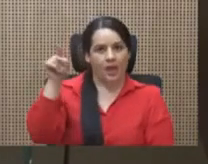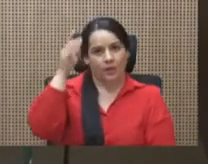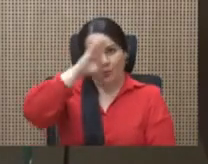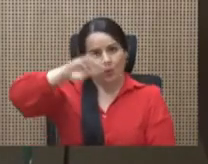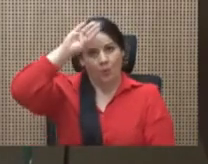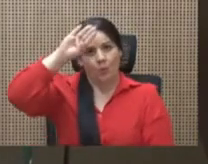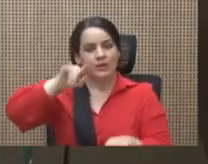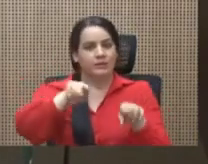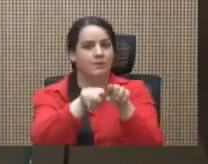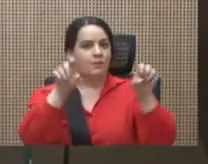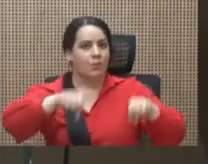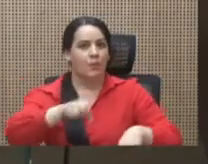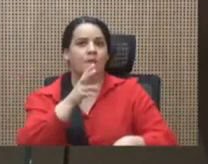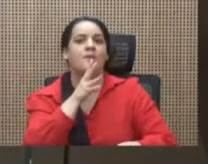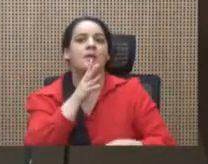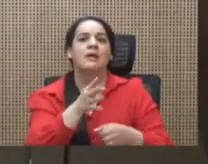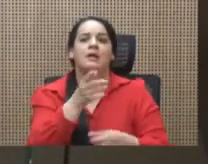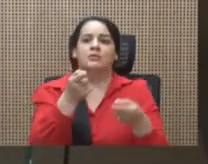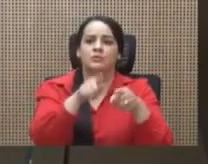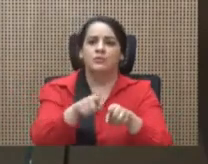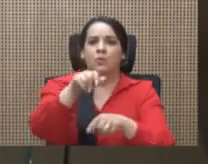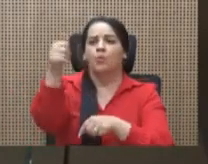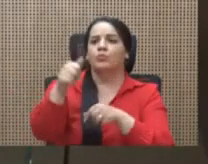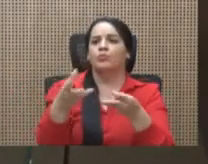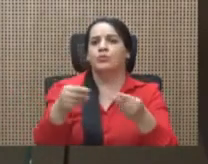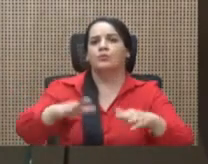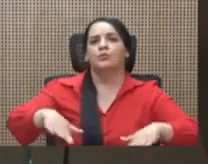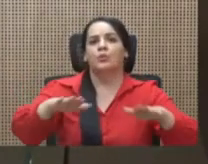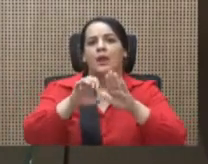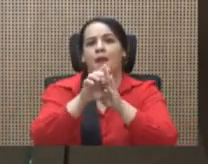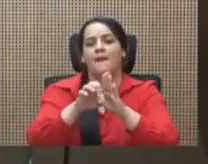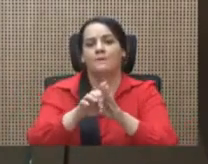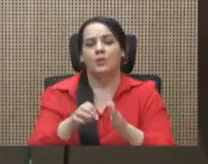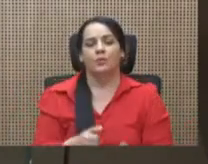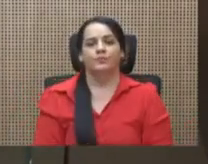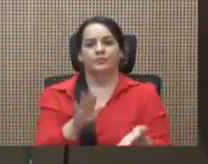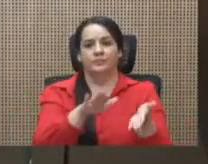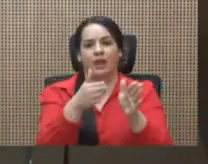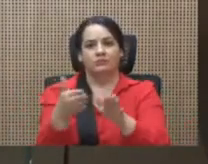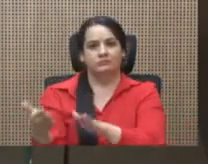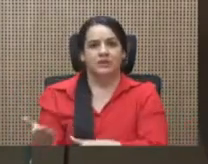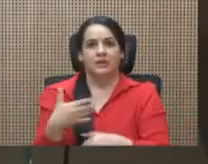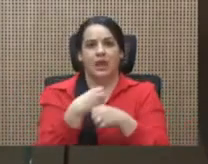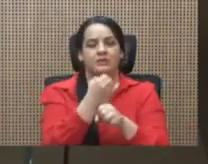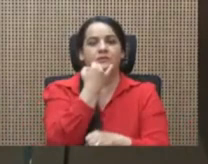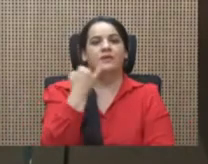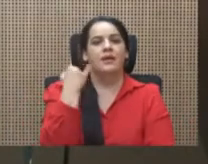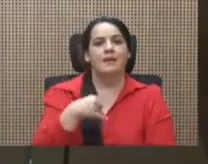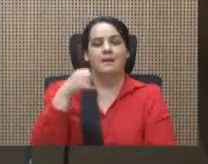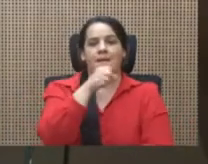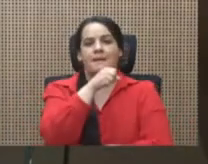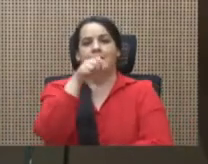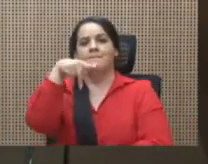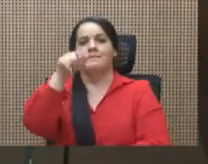también podemos hablar de lo que sucede en otros territorios, por ejemplo, la masacre que hace Israel en Palestina o